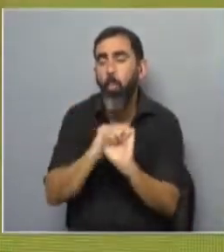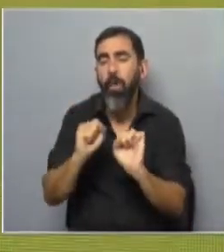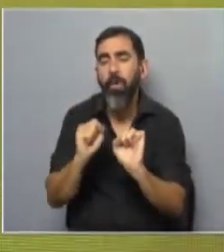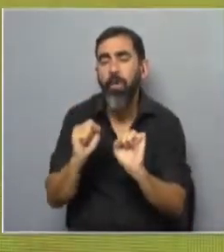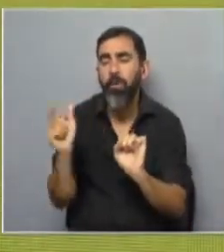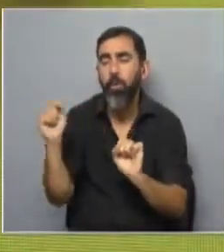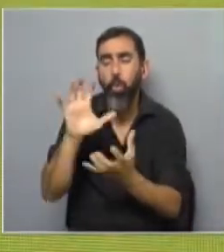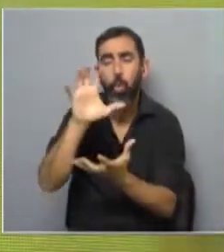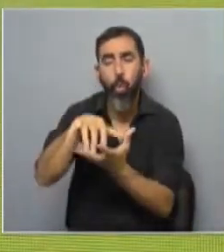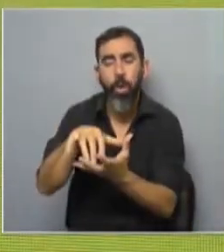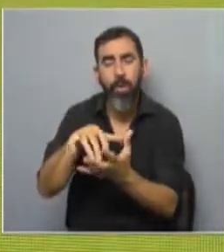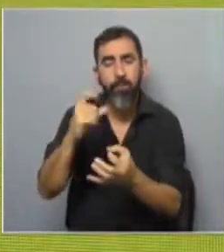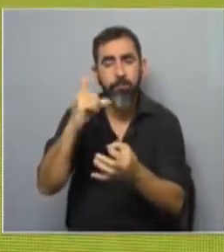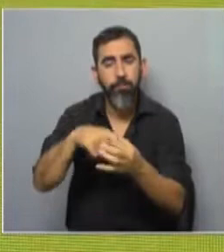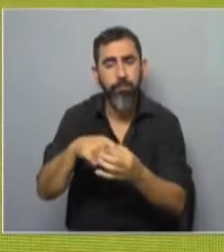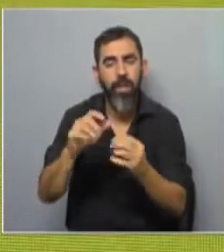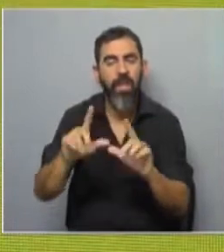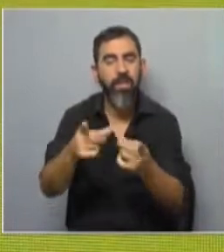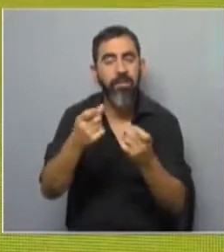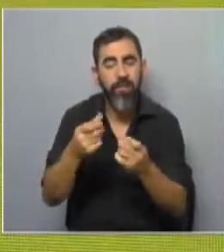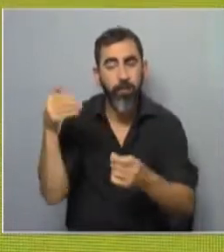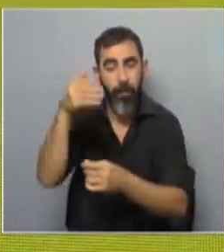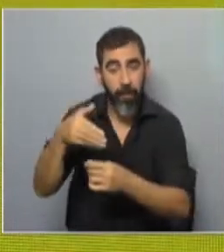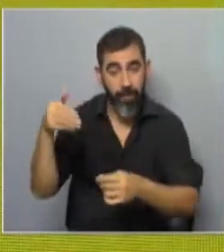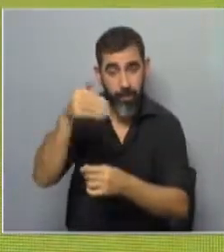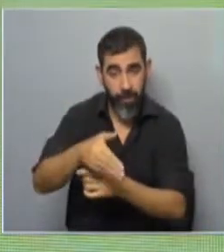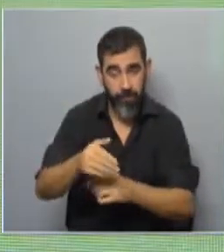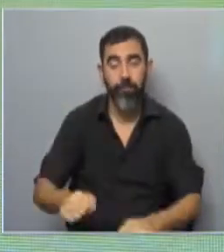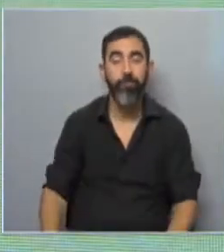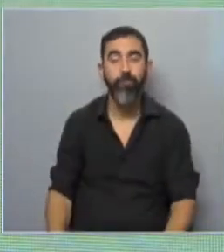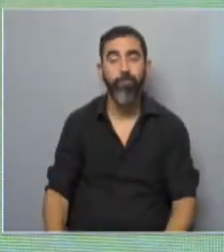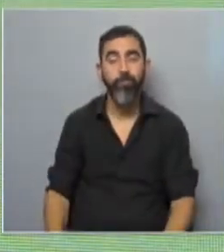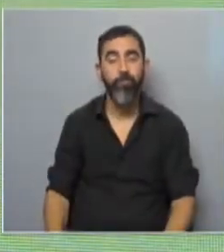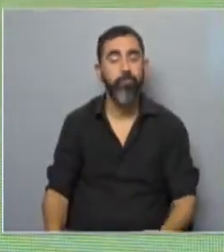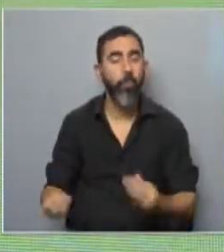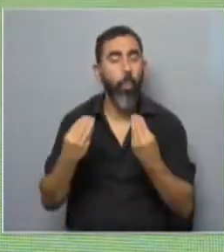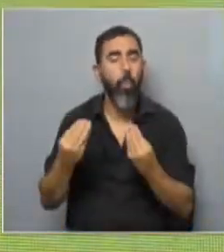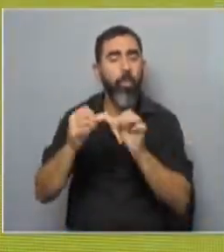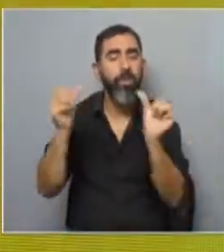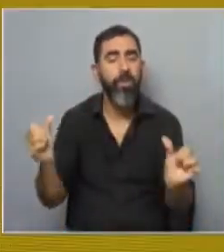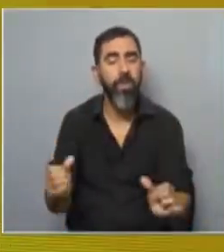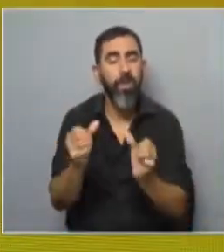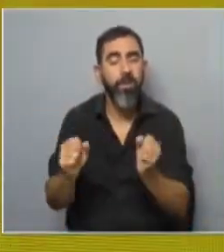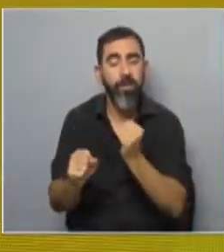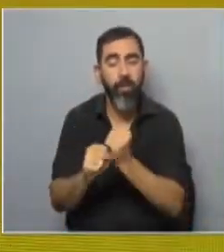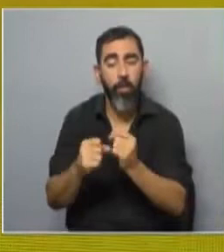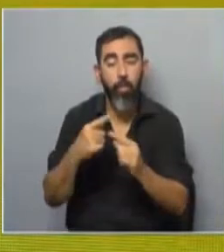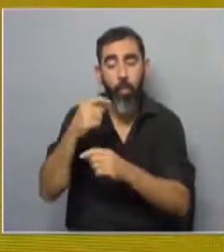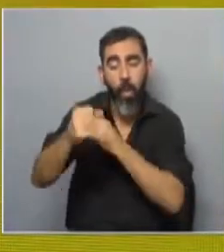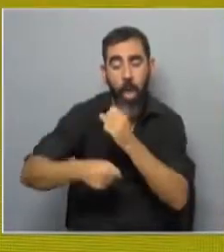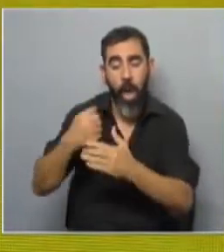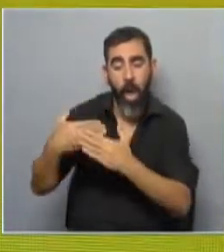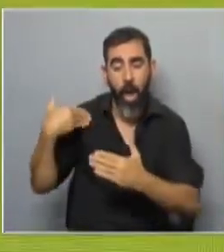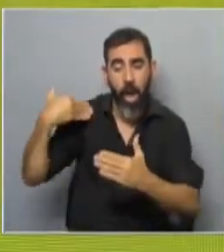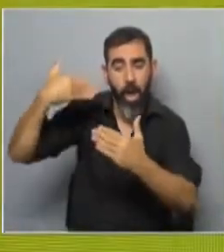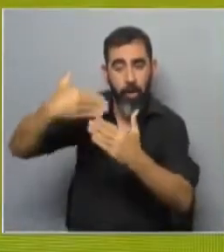los centros, qué necesitan los centros educativos para poder participar, cómo se realiza el trabajo a lo largo del año.